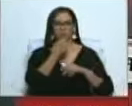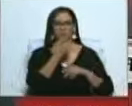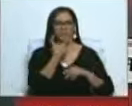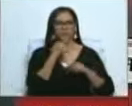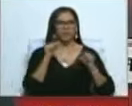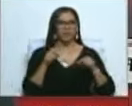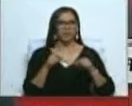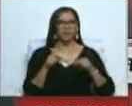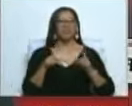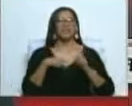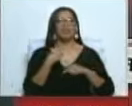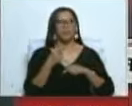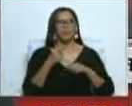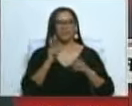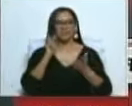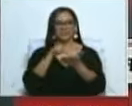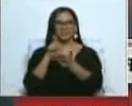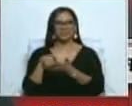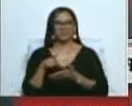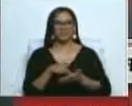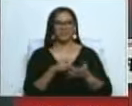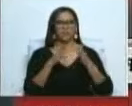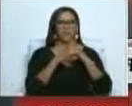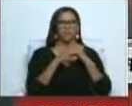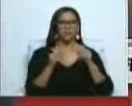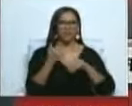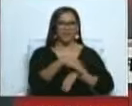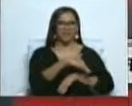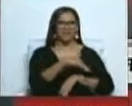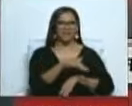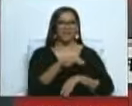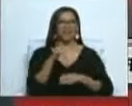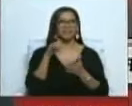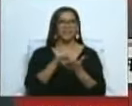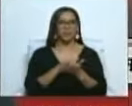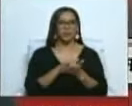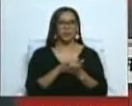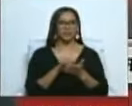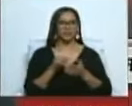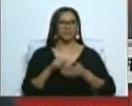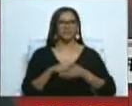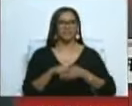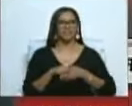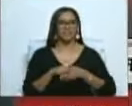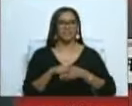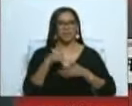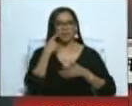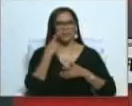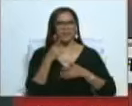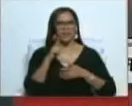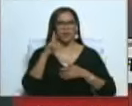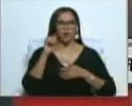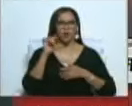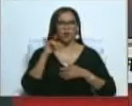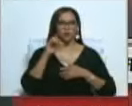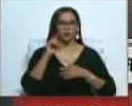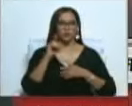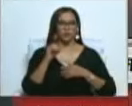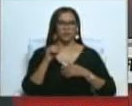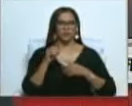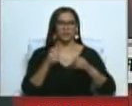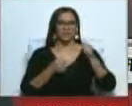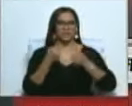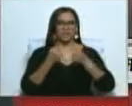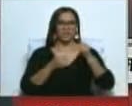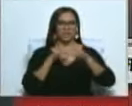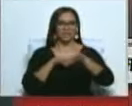y luego nos desplegamos por todas las avenidas principales hacia el aeropuerto. Y mira, decía el hoyo que venía en el carro de atrás que